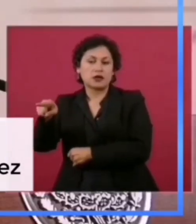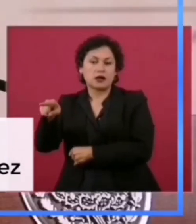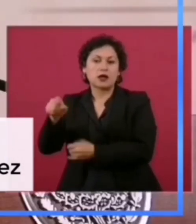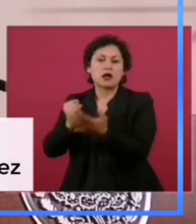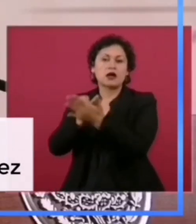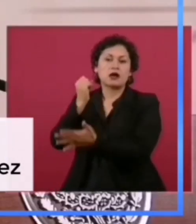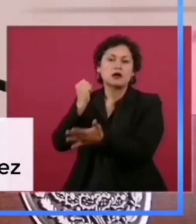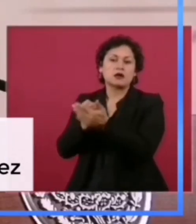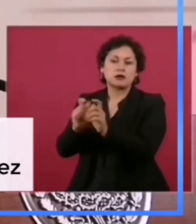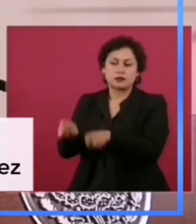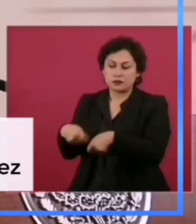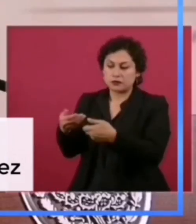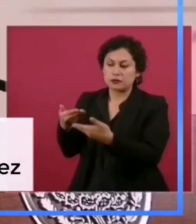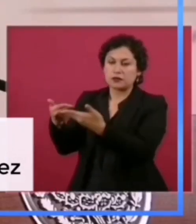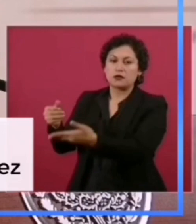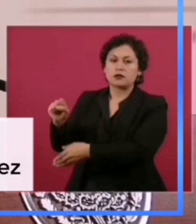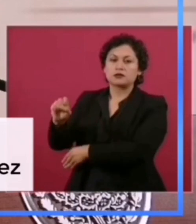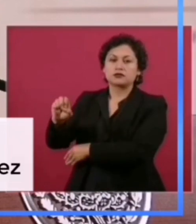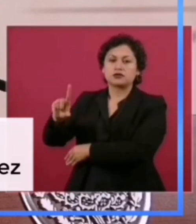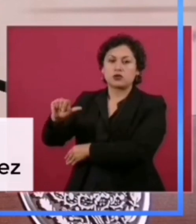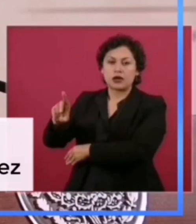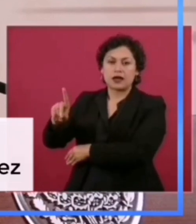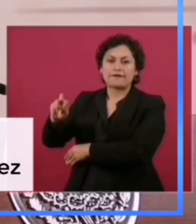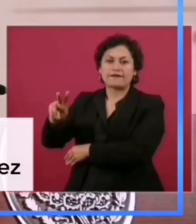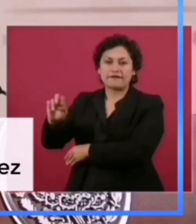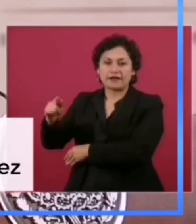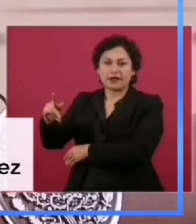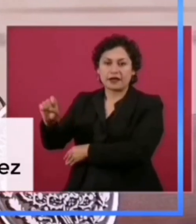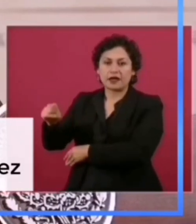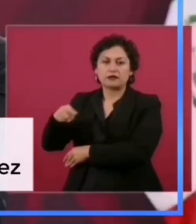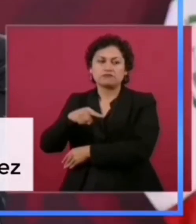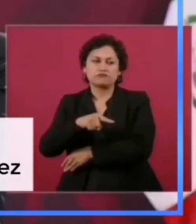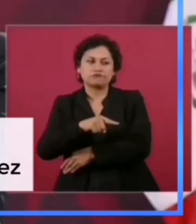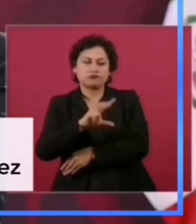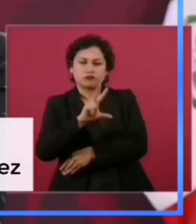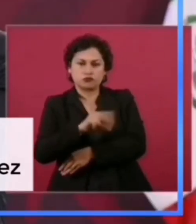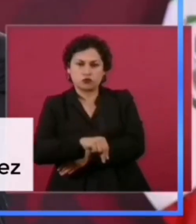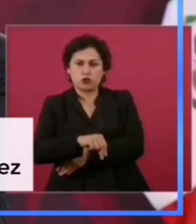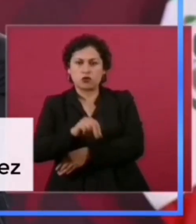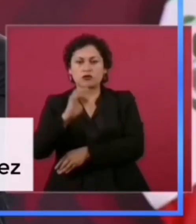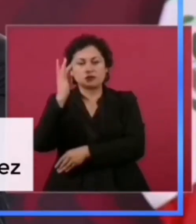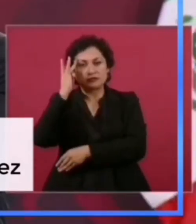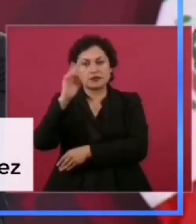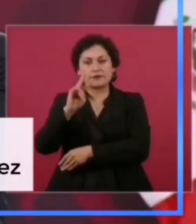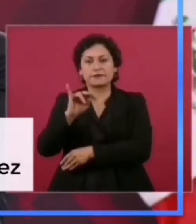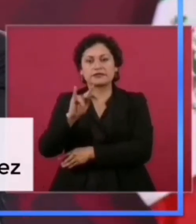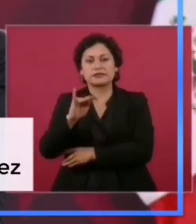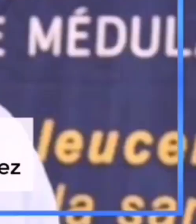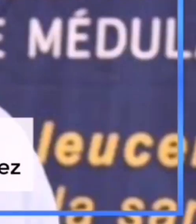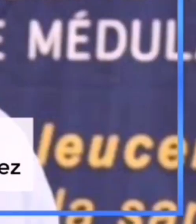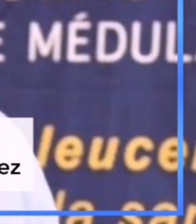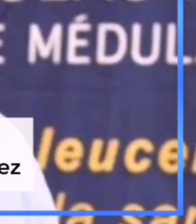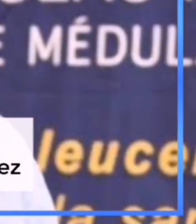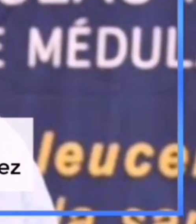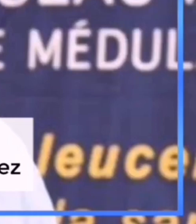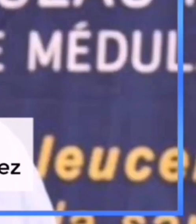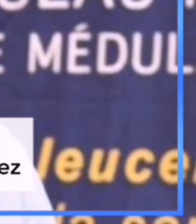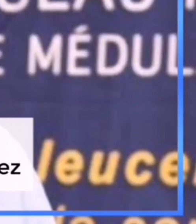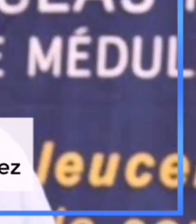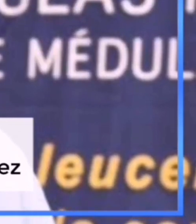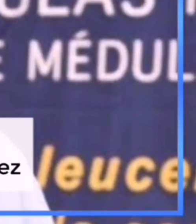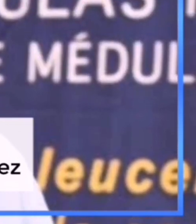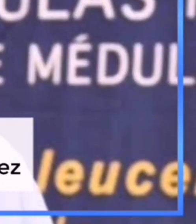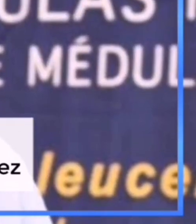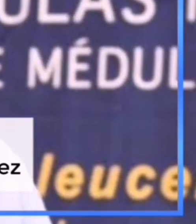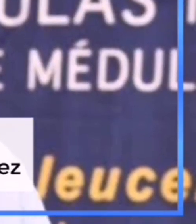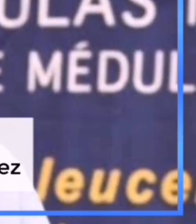destapó esta mañana al panista Santiago Taboada como candidato del bloque opositor para el gobierno de la Ciudad de México. Señaló que en la reunión